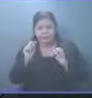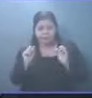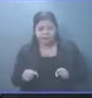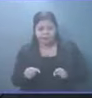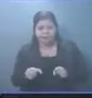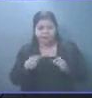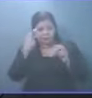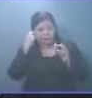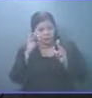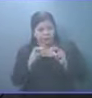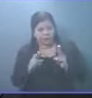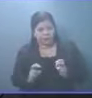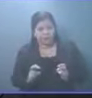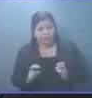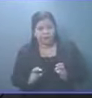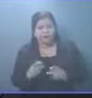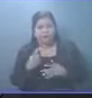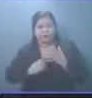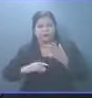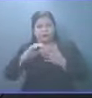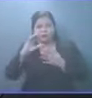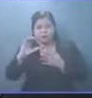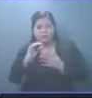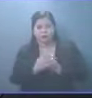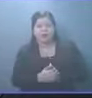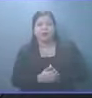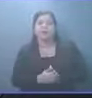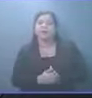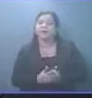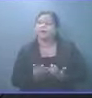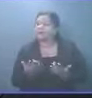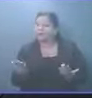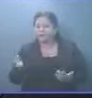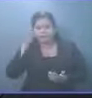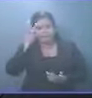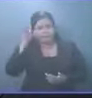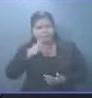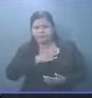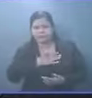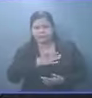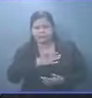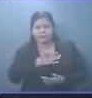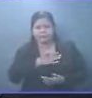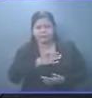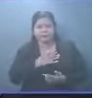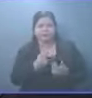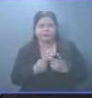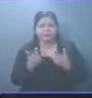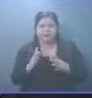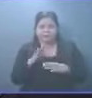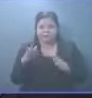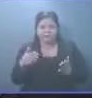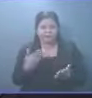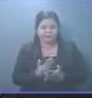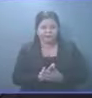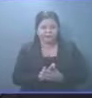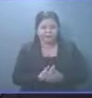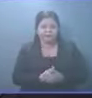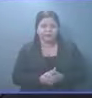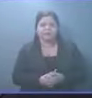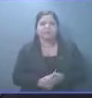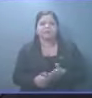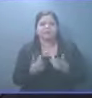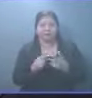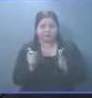la Constitución, sí, no es invento mío. Específicamente, y fue lo que invocó el diputado Velázquez Parque, claro.